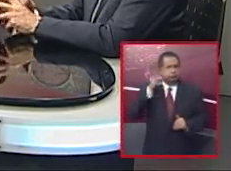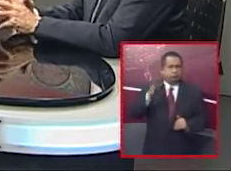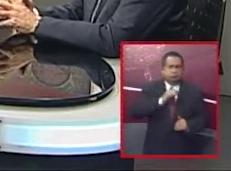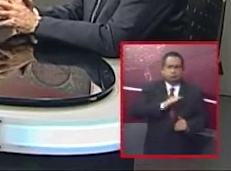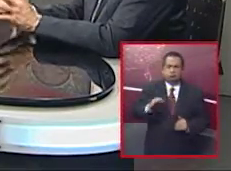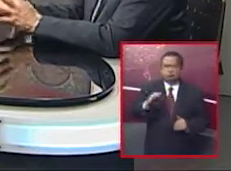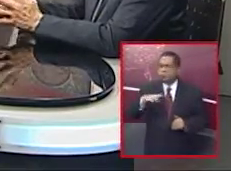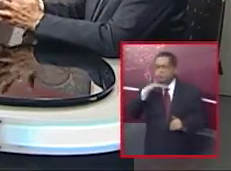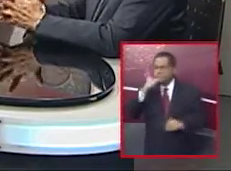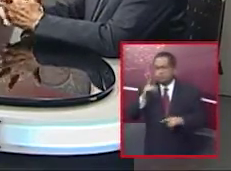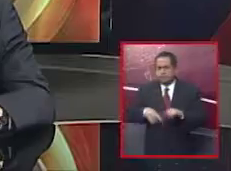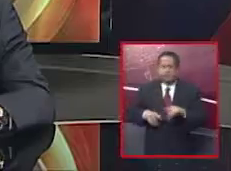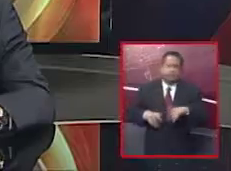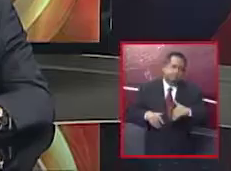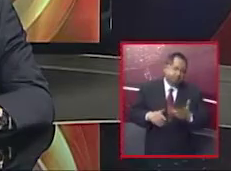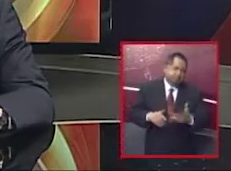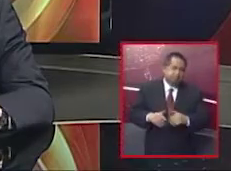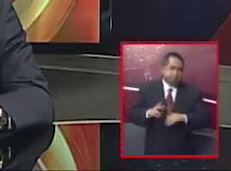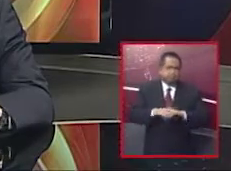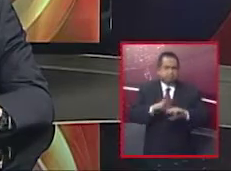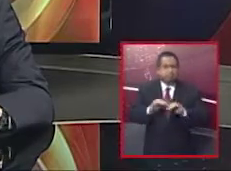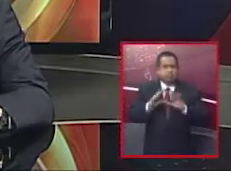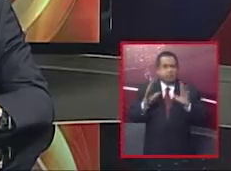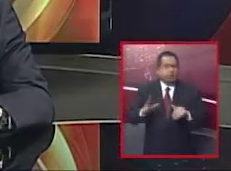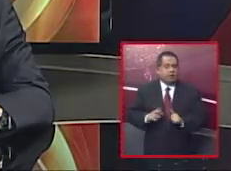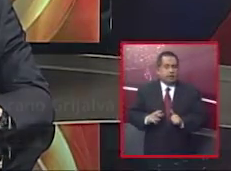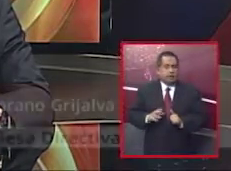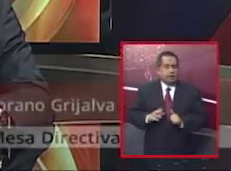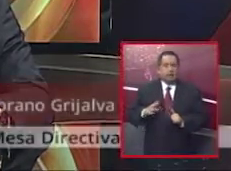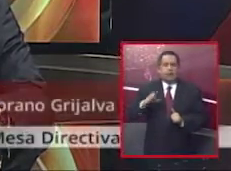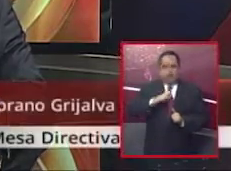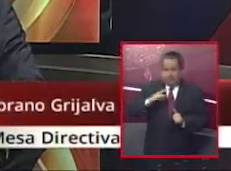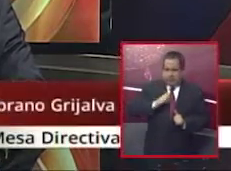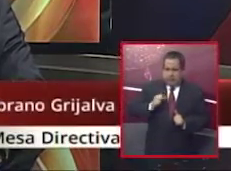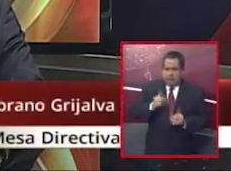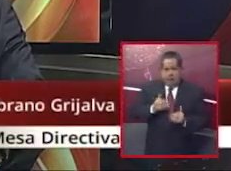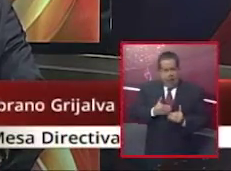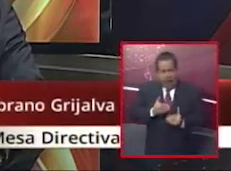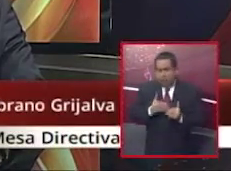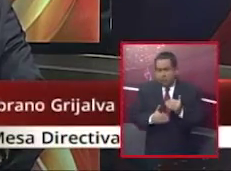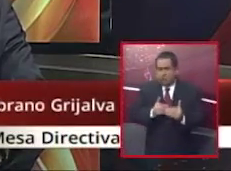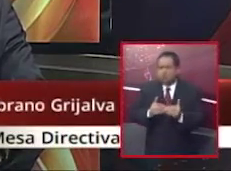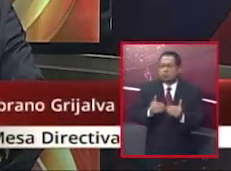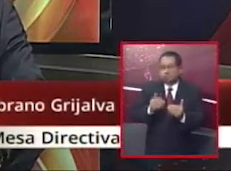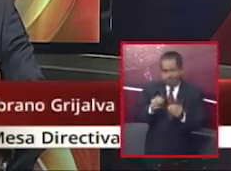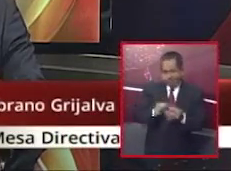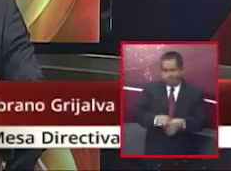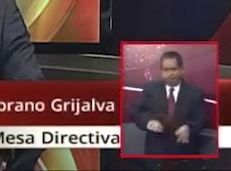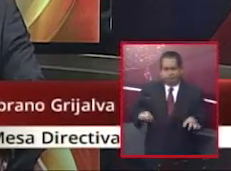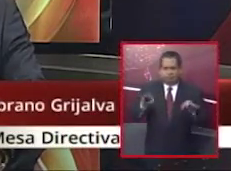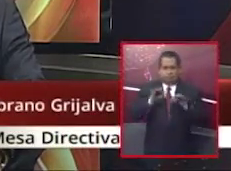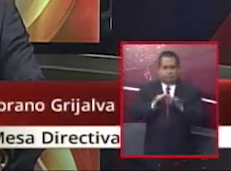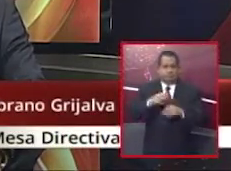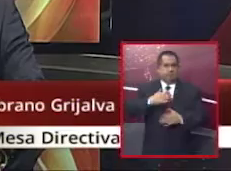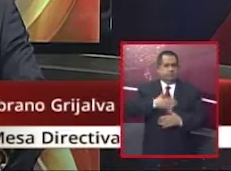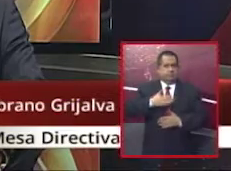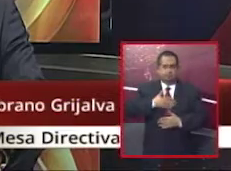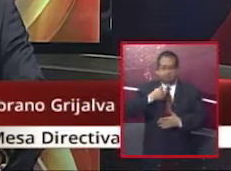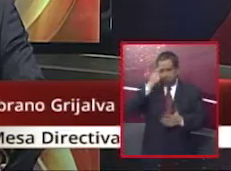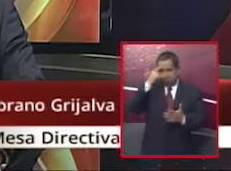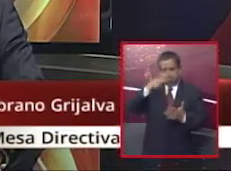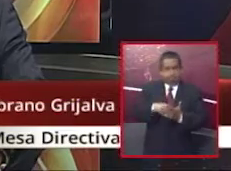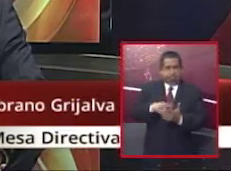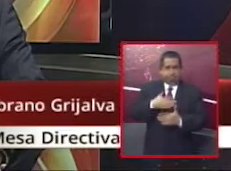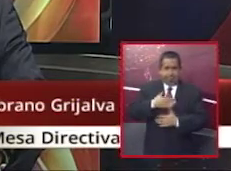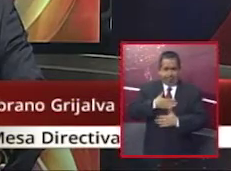corrupción. Desde luego hay que decir que hay avances muy importantes. Sí. Yo en lo personal creo